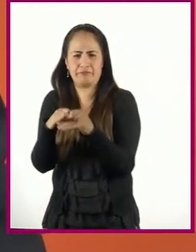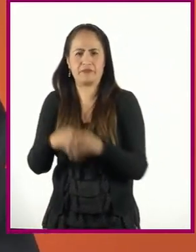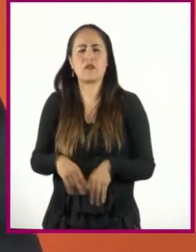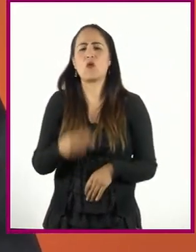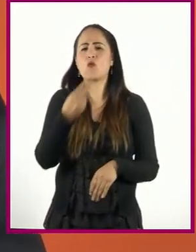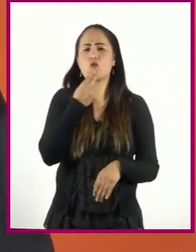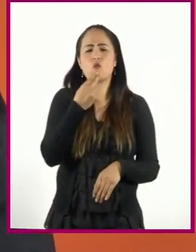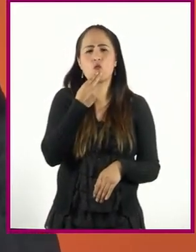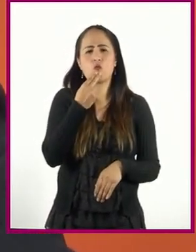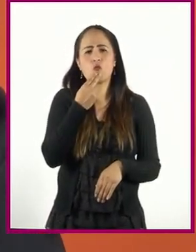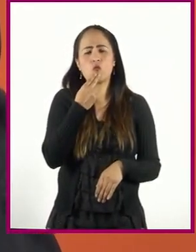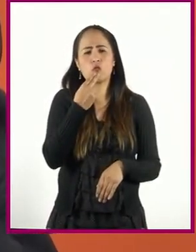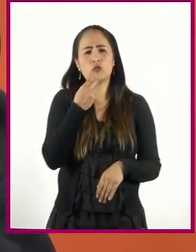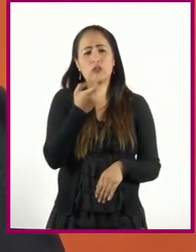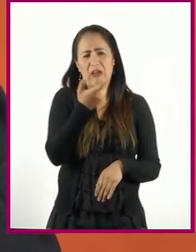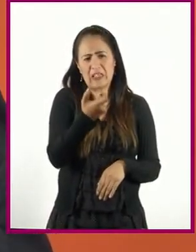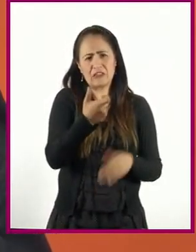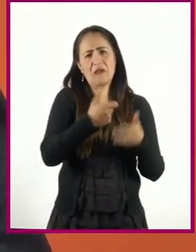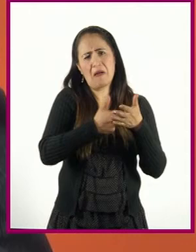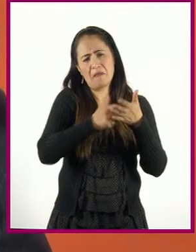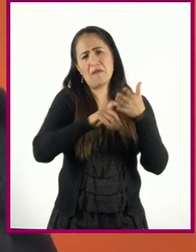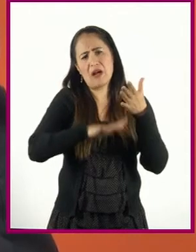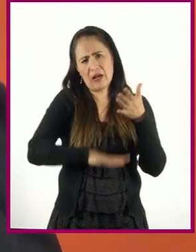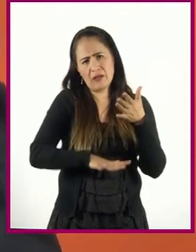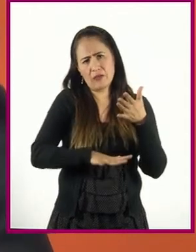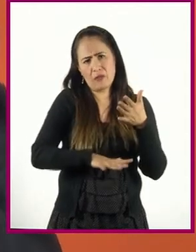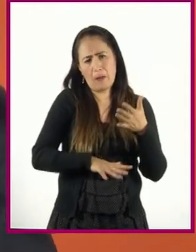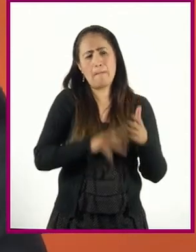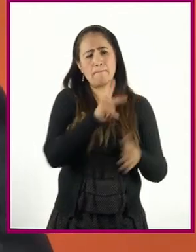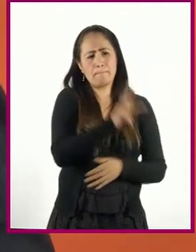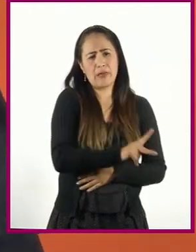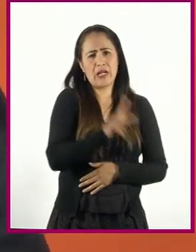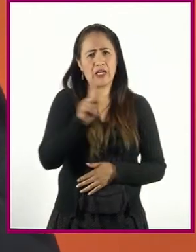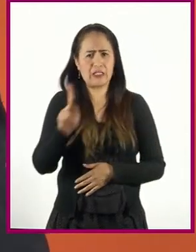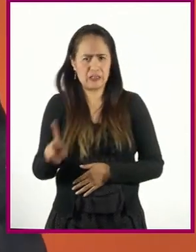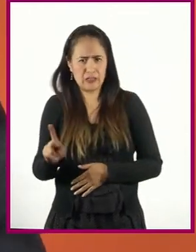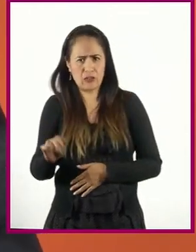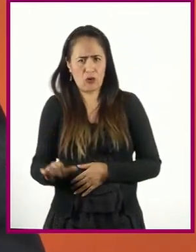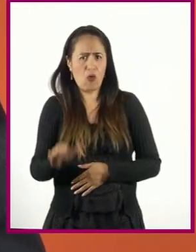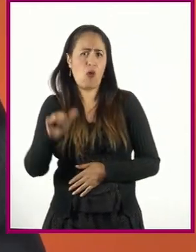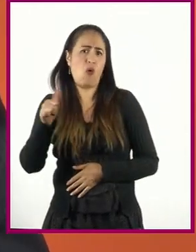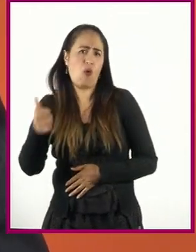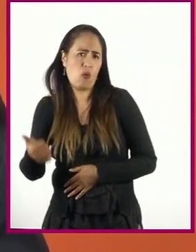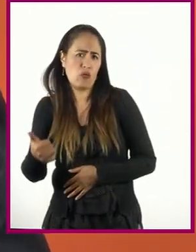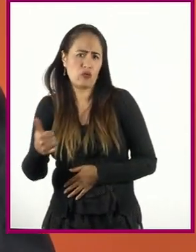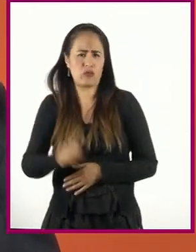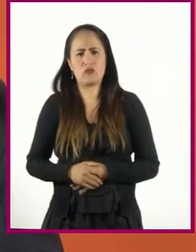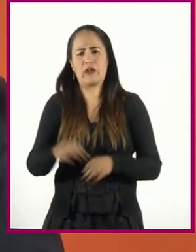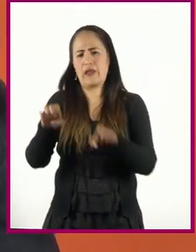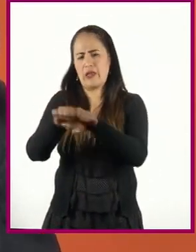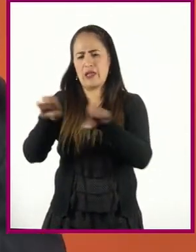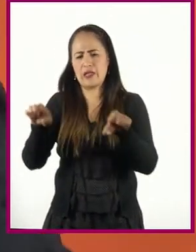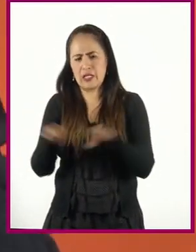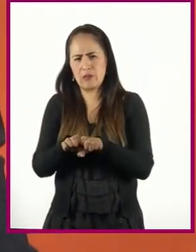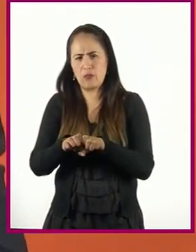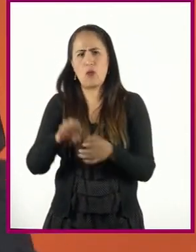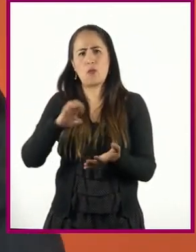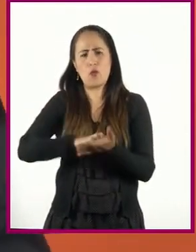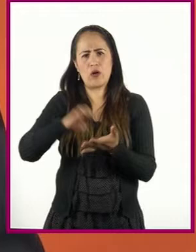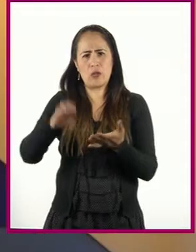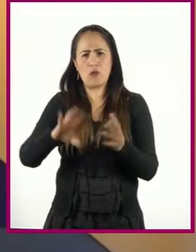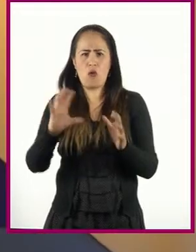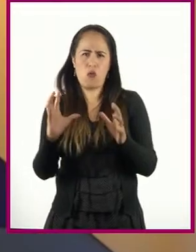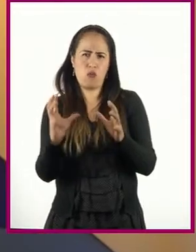sea incluso más económico en comparación con el de otros electrodomésticos, como un horno